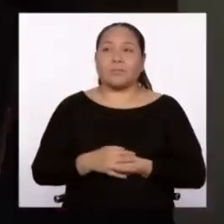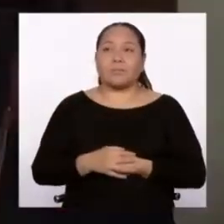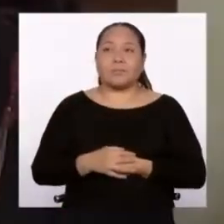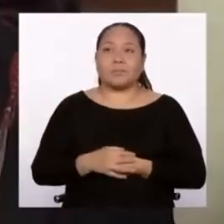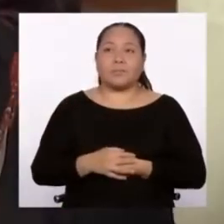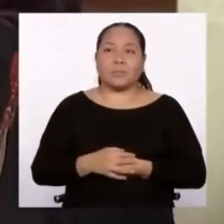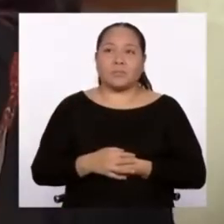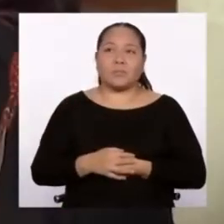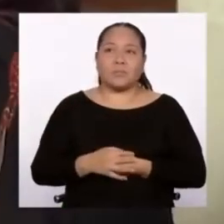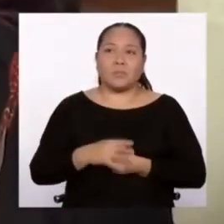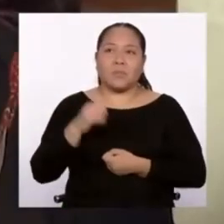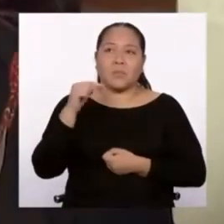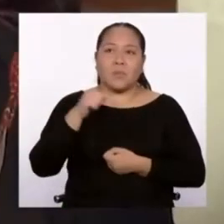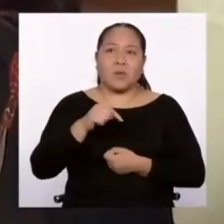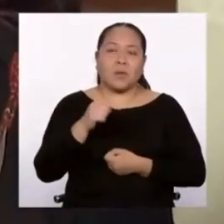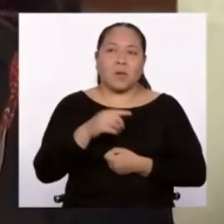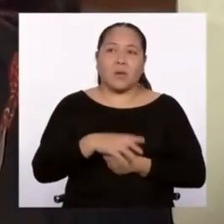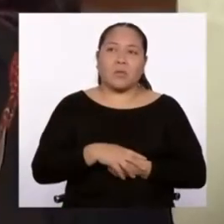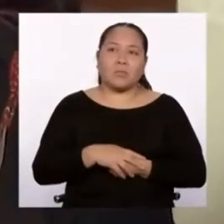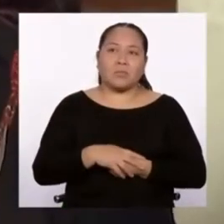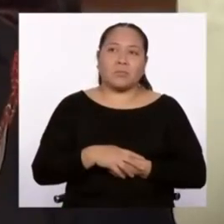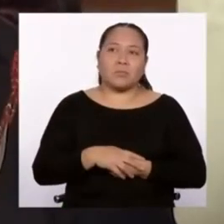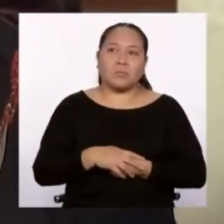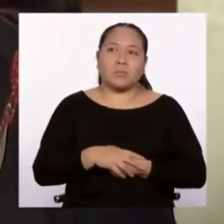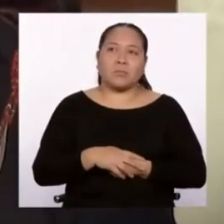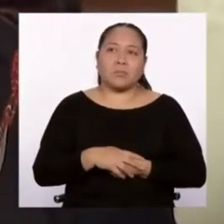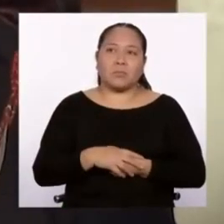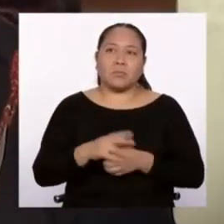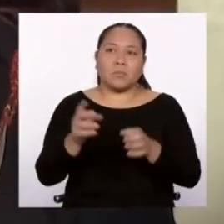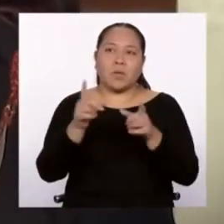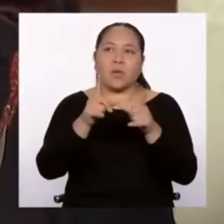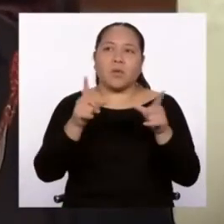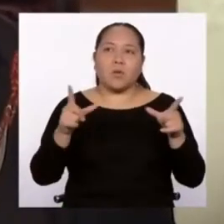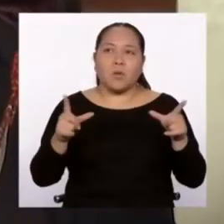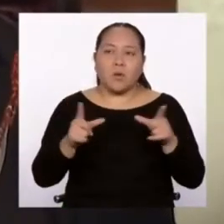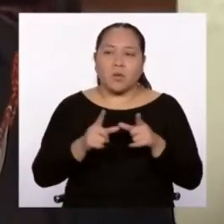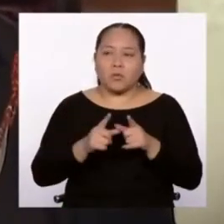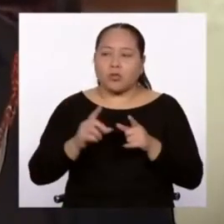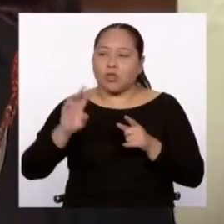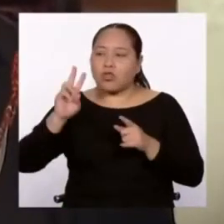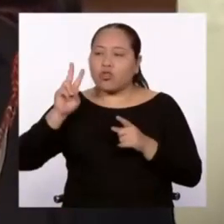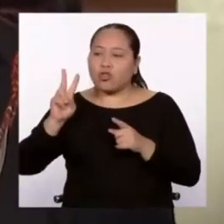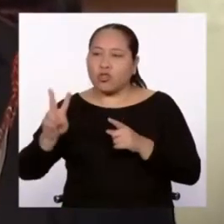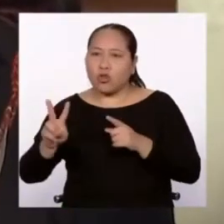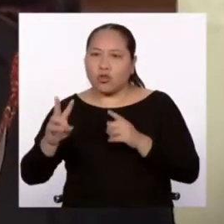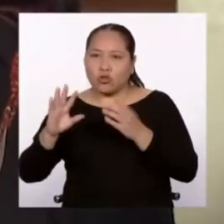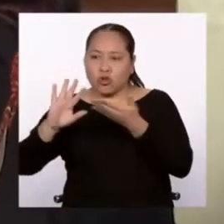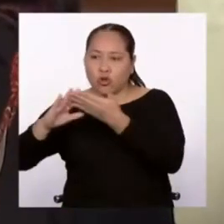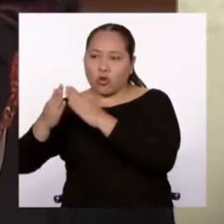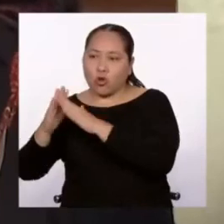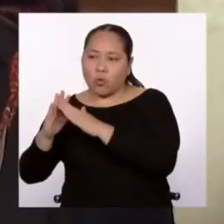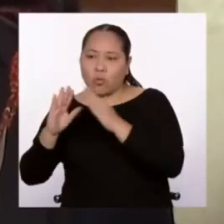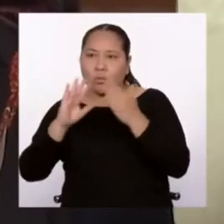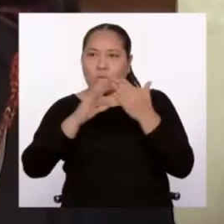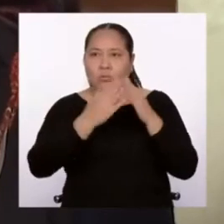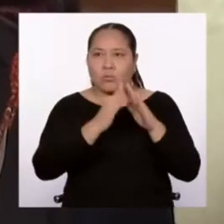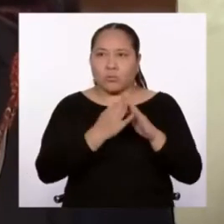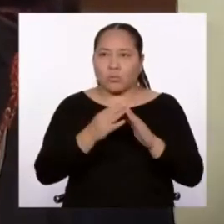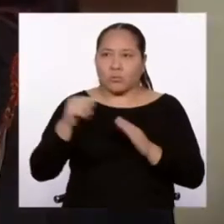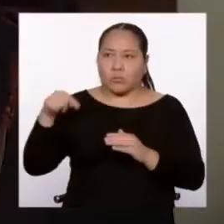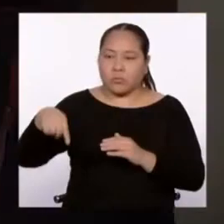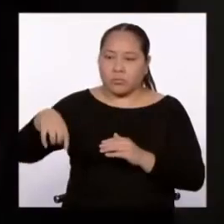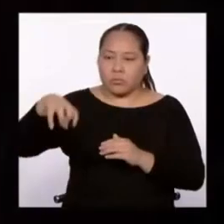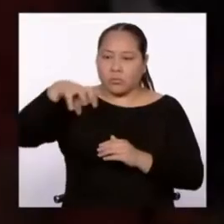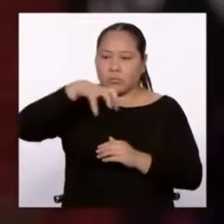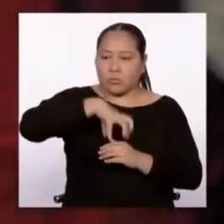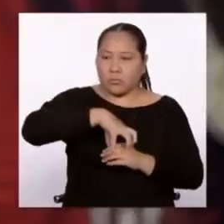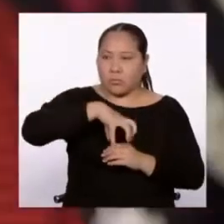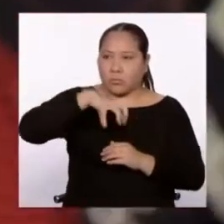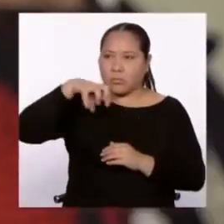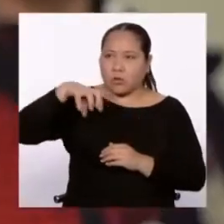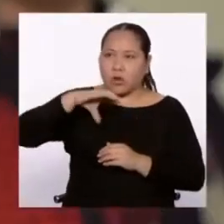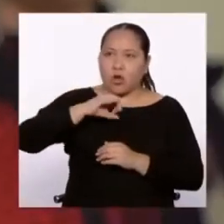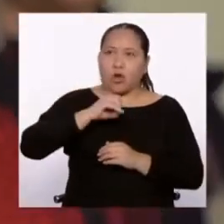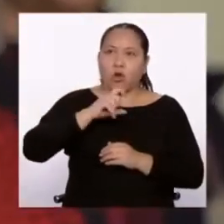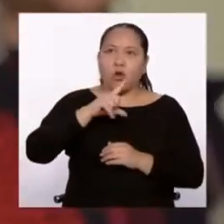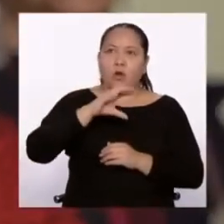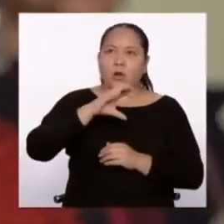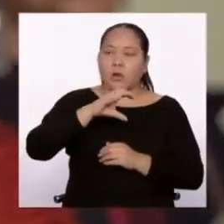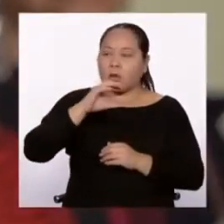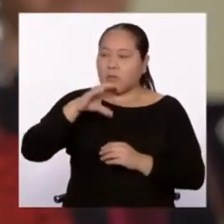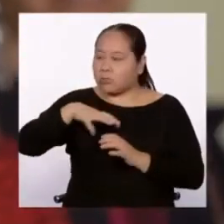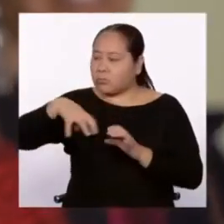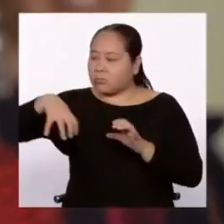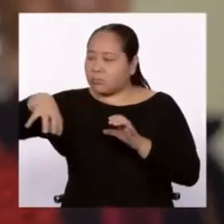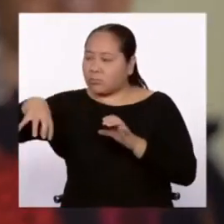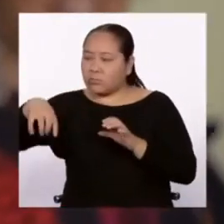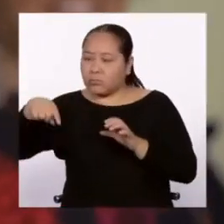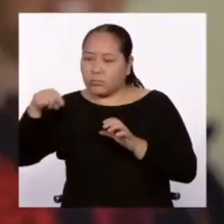Acá está situado en 2 comunidades básicamente, que es Aiza, Tupe y Colca, que depende de la